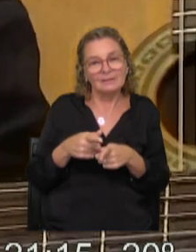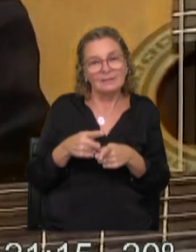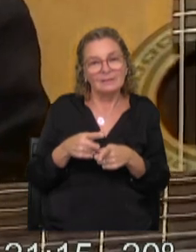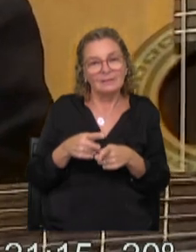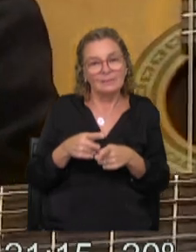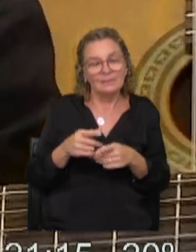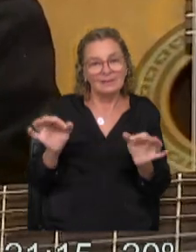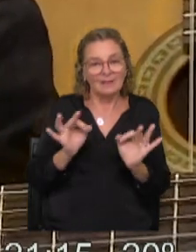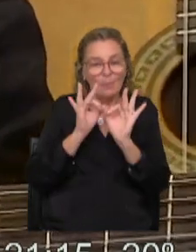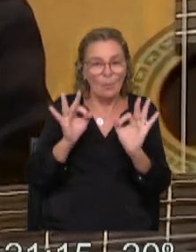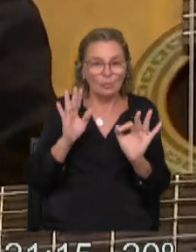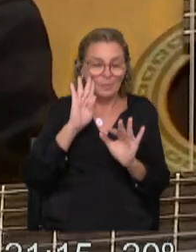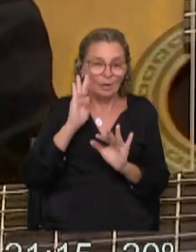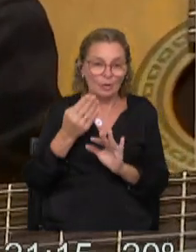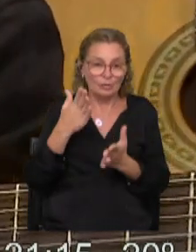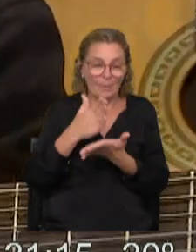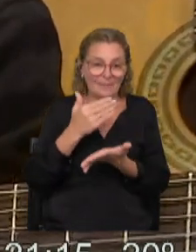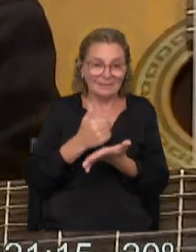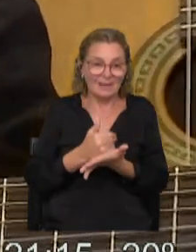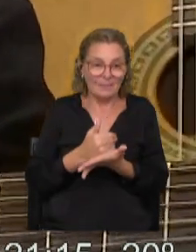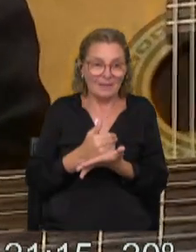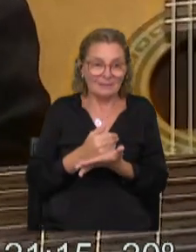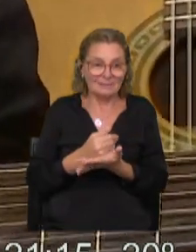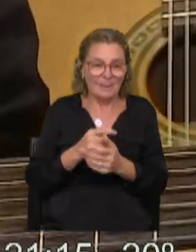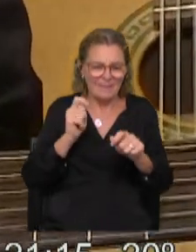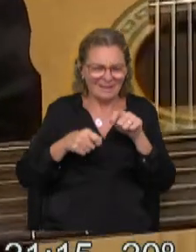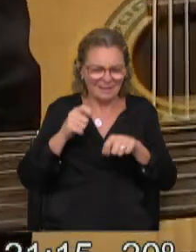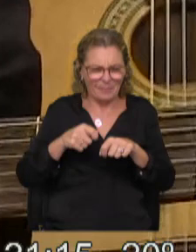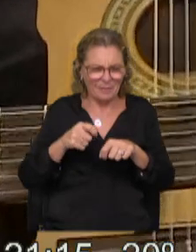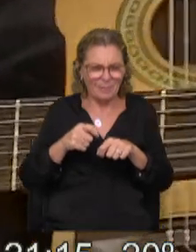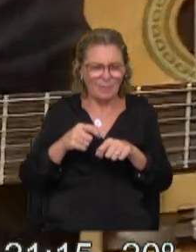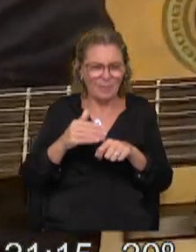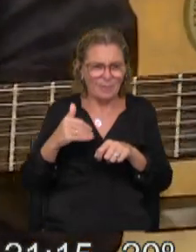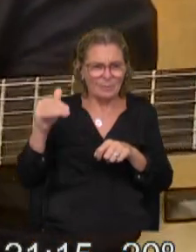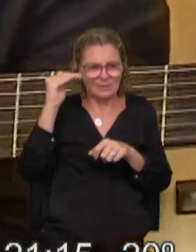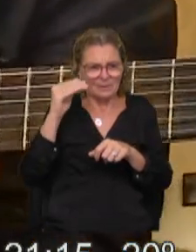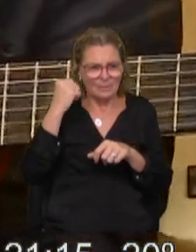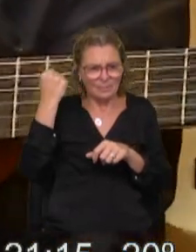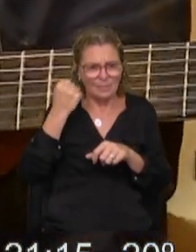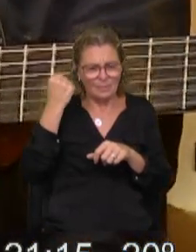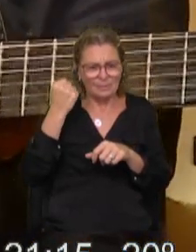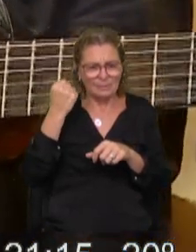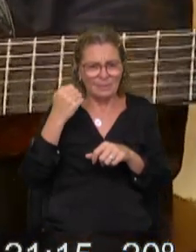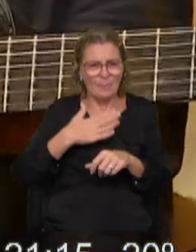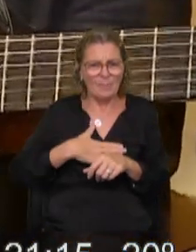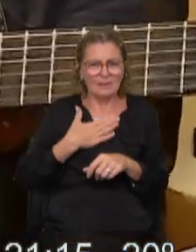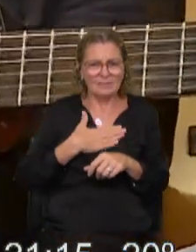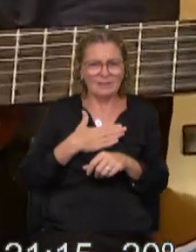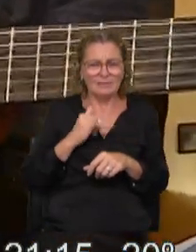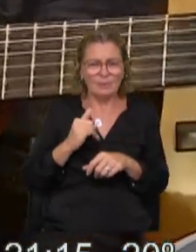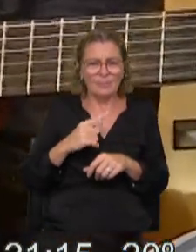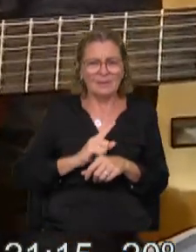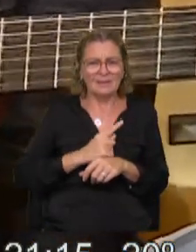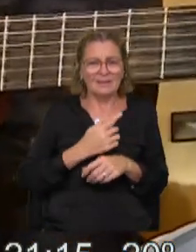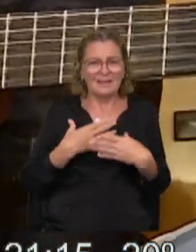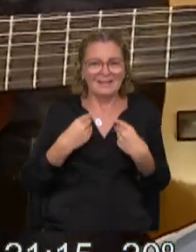los músicos más reconocidos de nuestro departamento, un batero y un percusionista de nivel excepcional. Así que va a ser un placer. Sí, la verdad que yo me siento